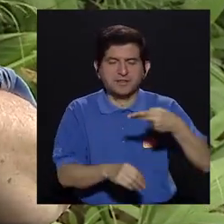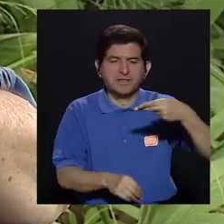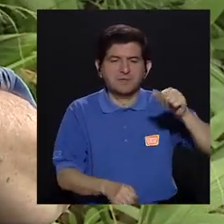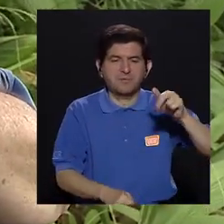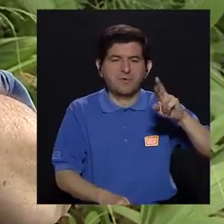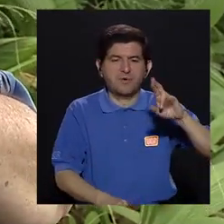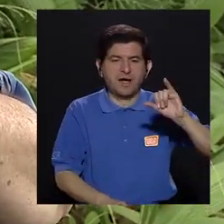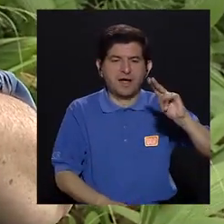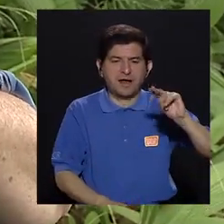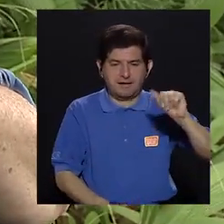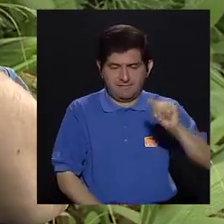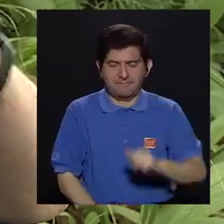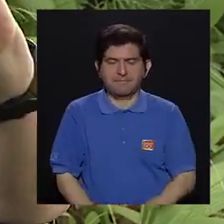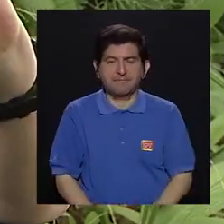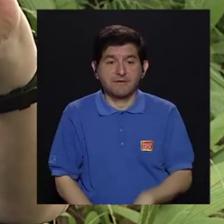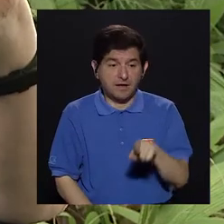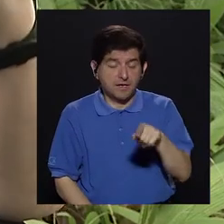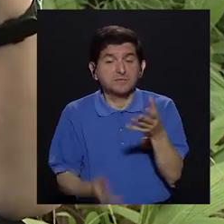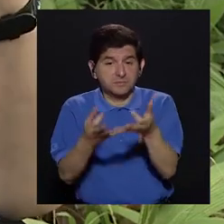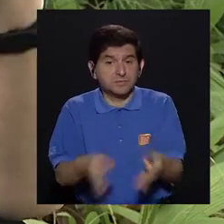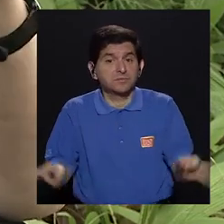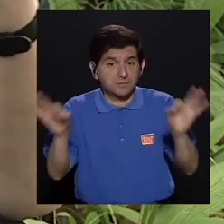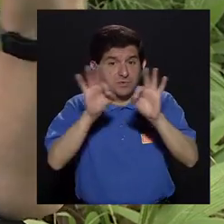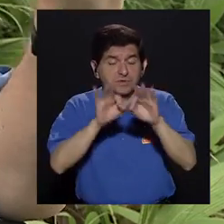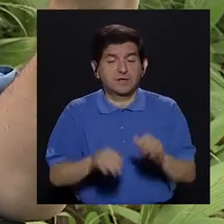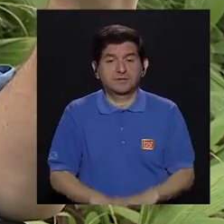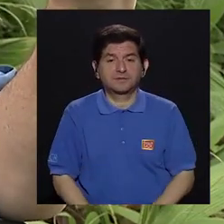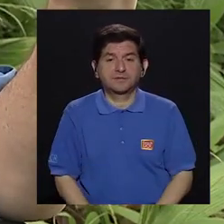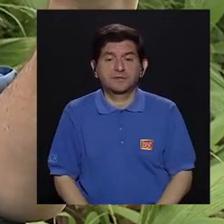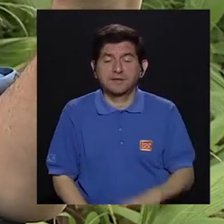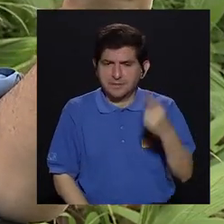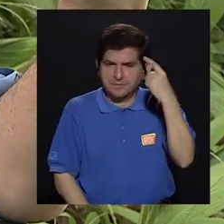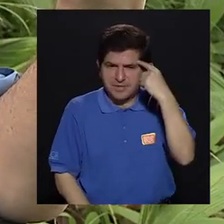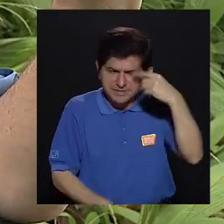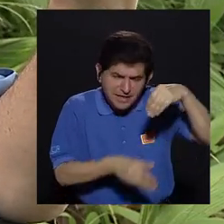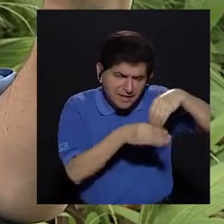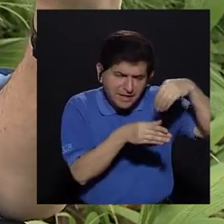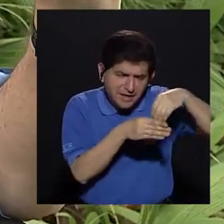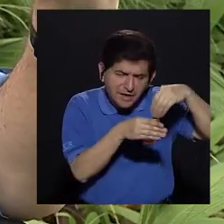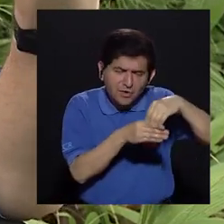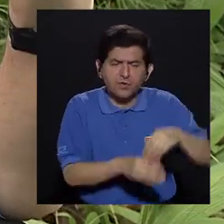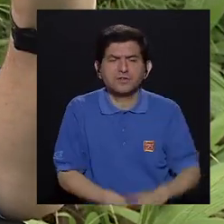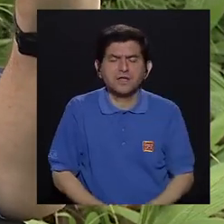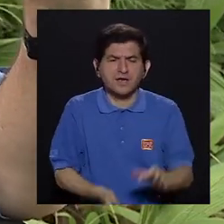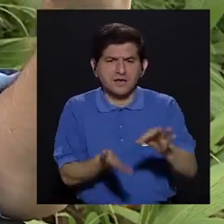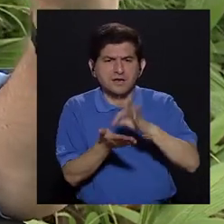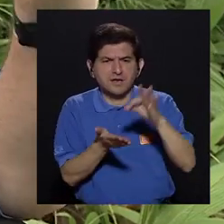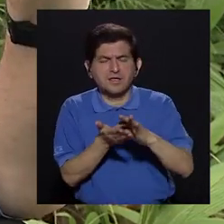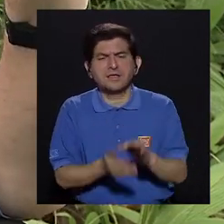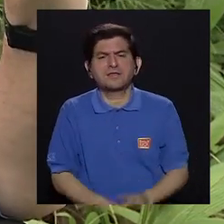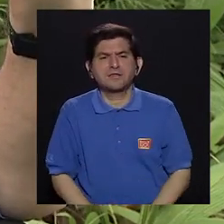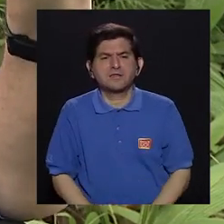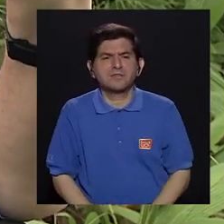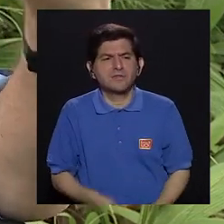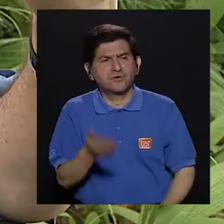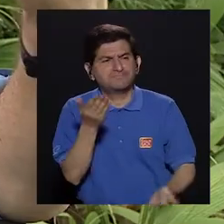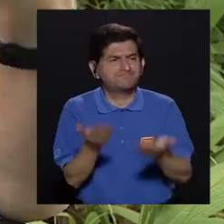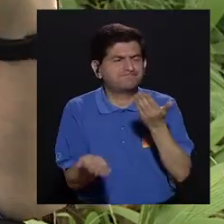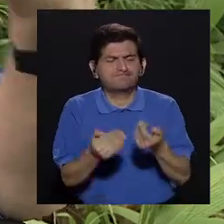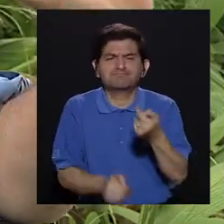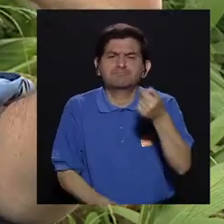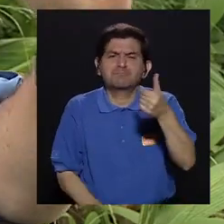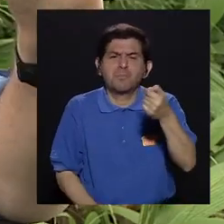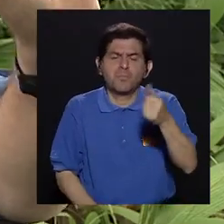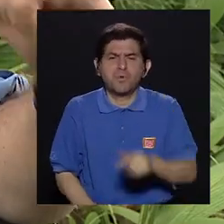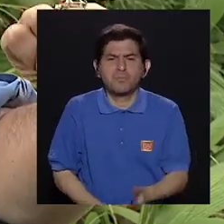es fundamental. ¿Por qué? Porque en las proteínas de los frijoles hay ausencia digamos,